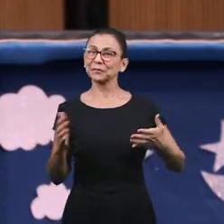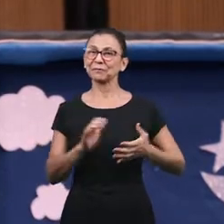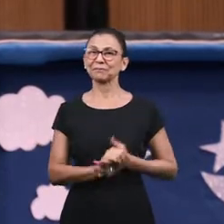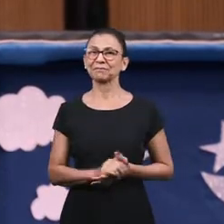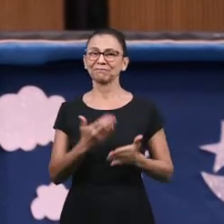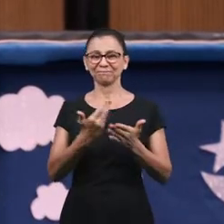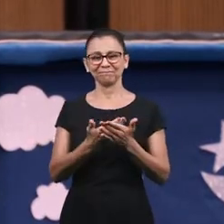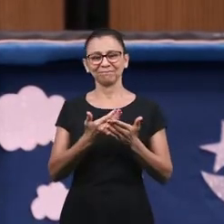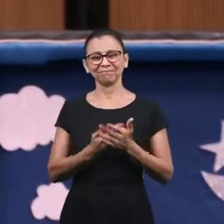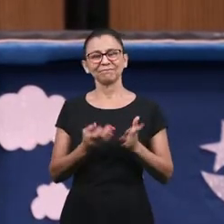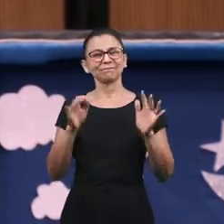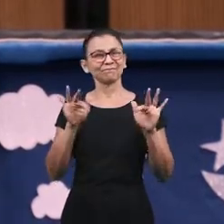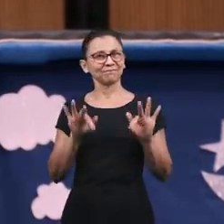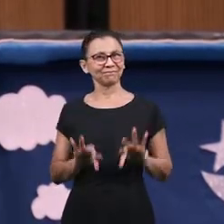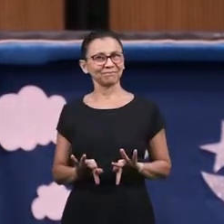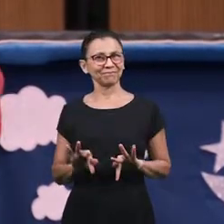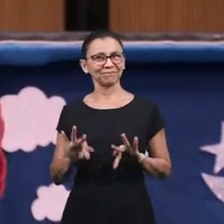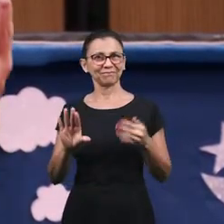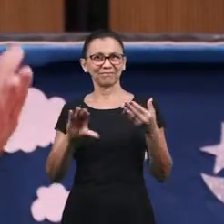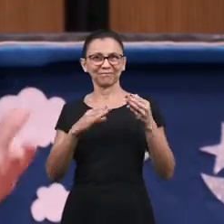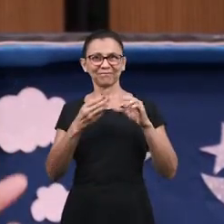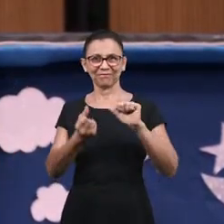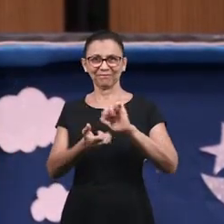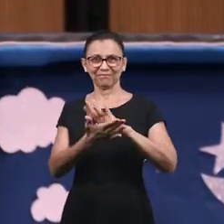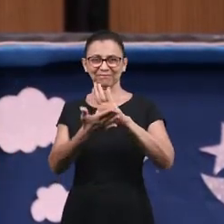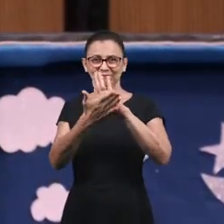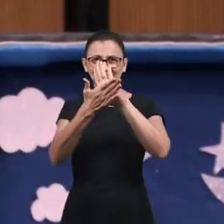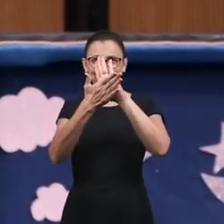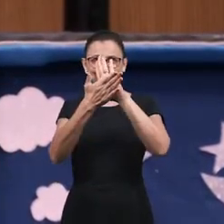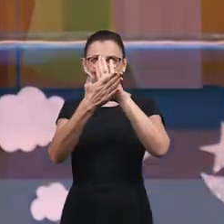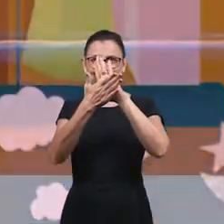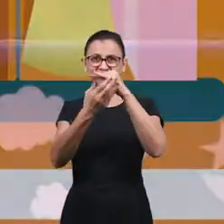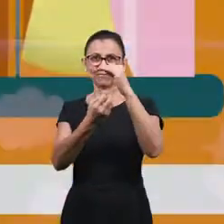clase cantando el Lord, nació un nuevo día.